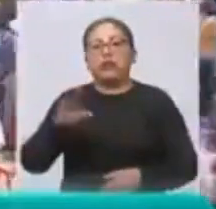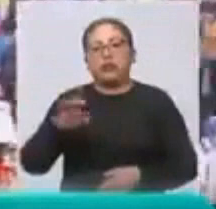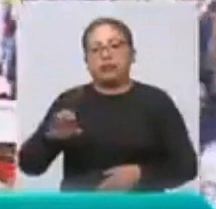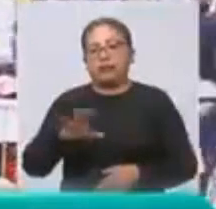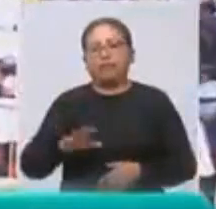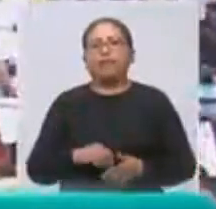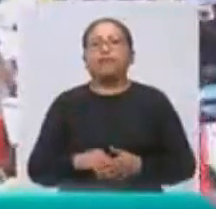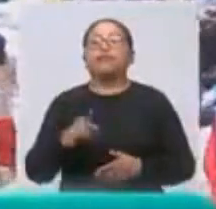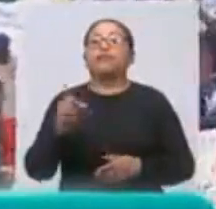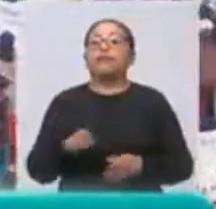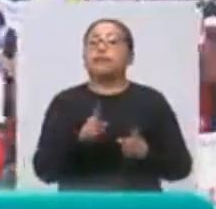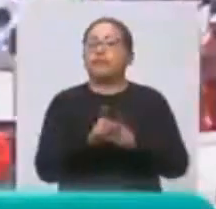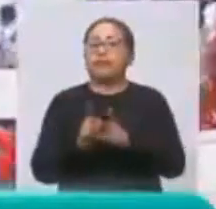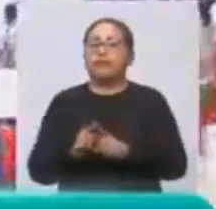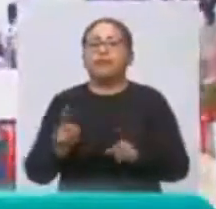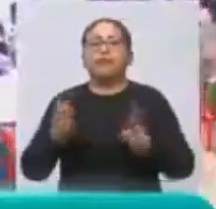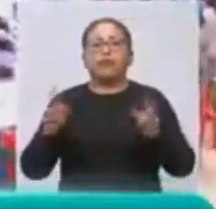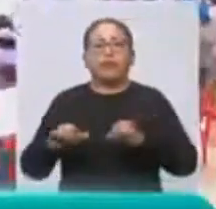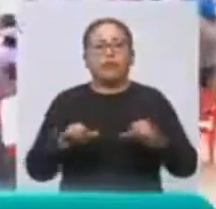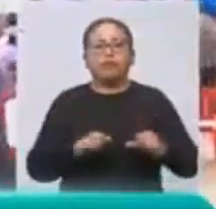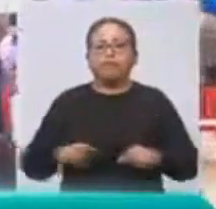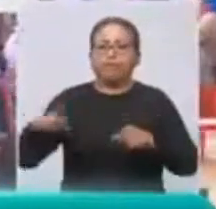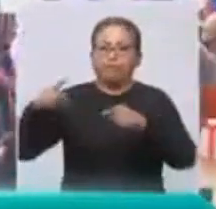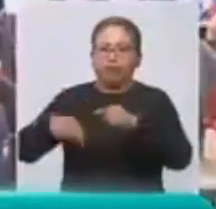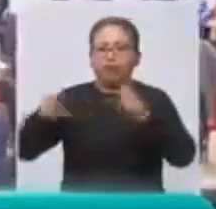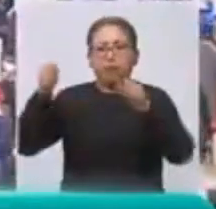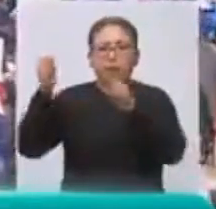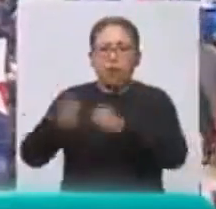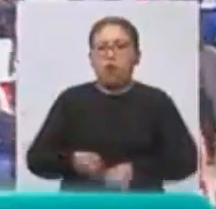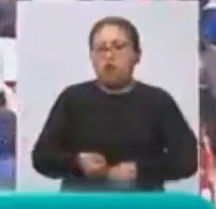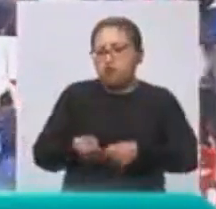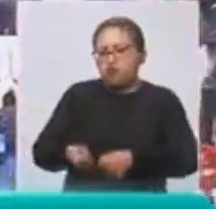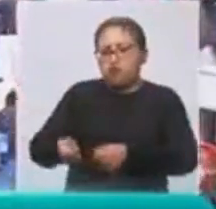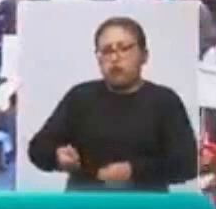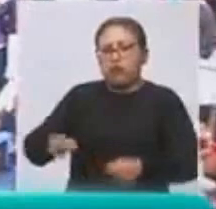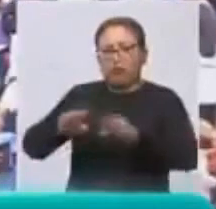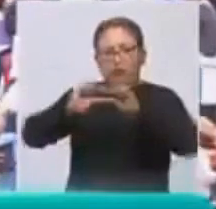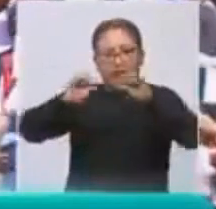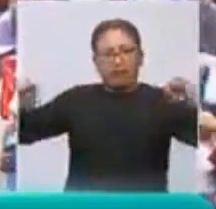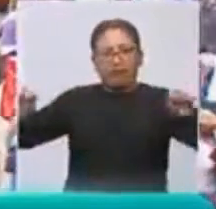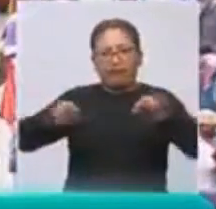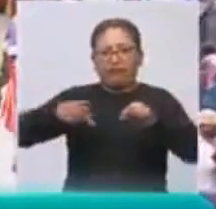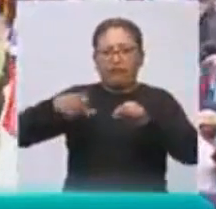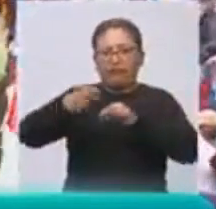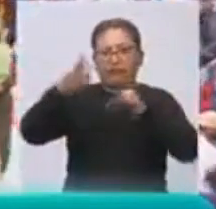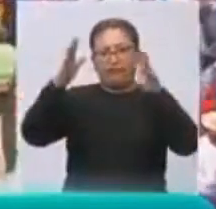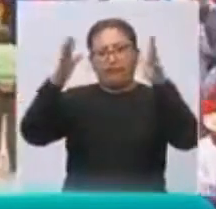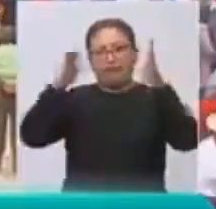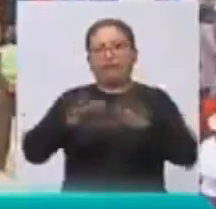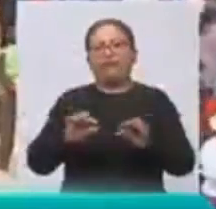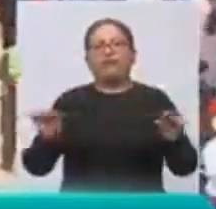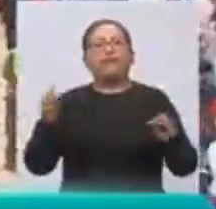más se procederá también al acto de chaya correspondiente y el corte de cinta para poder inaugurar esta